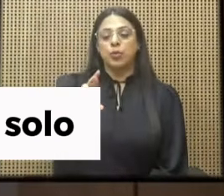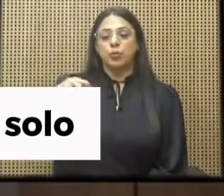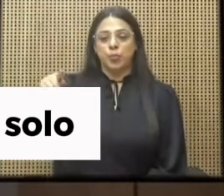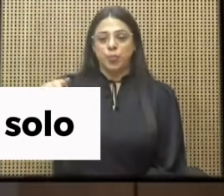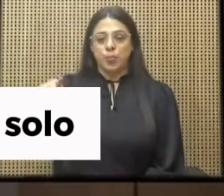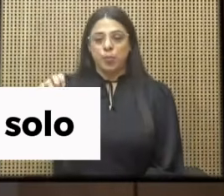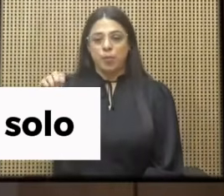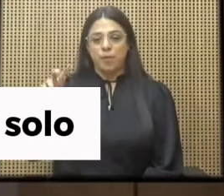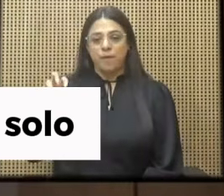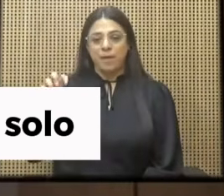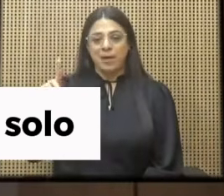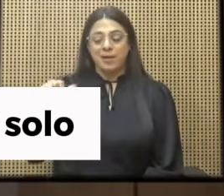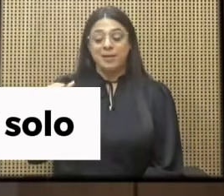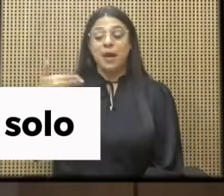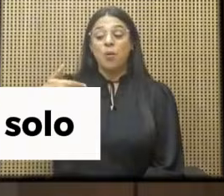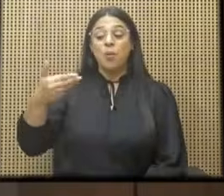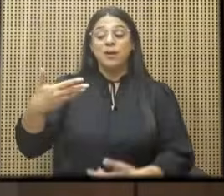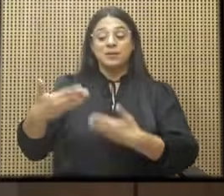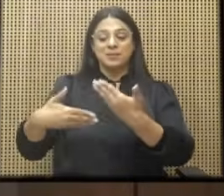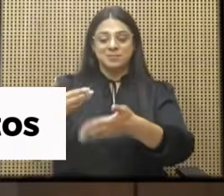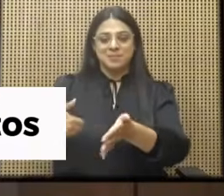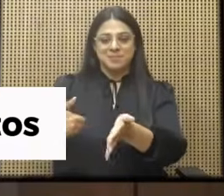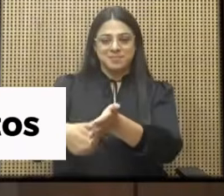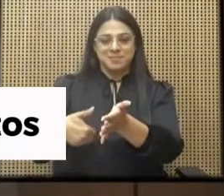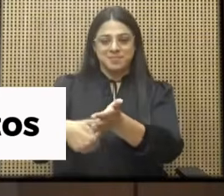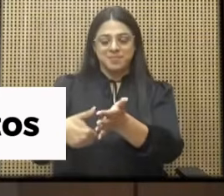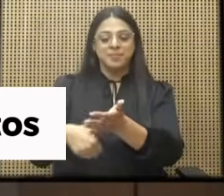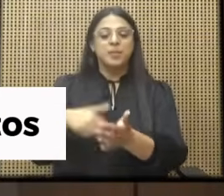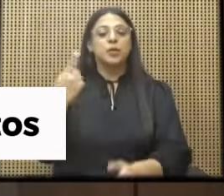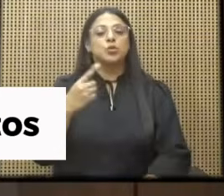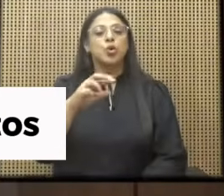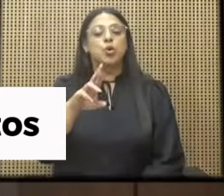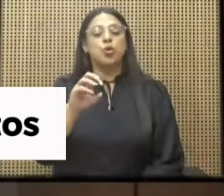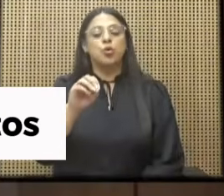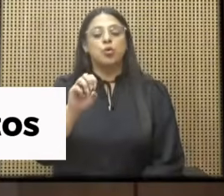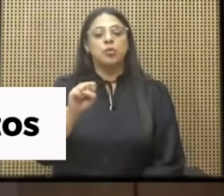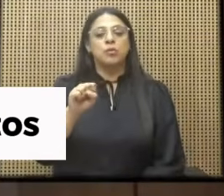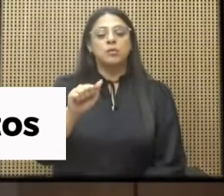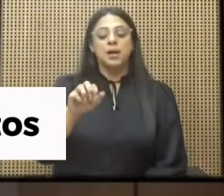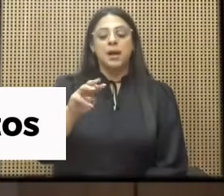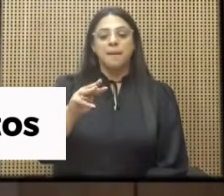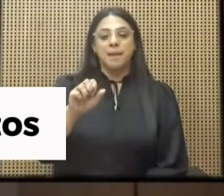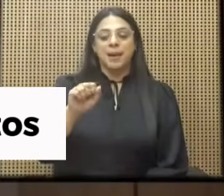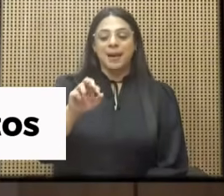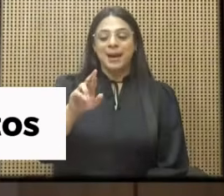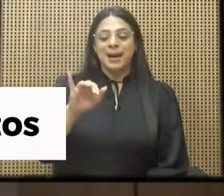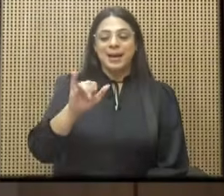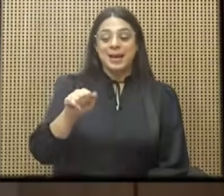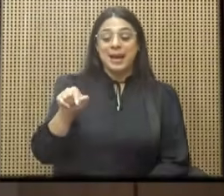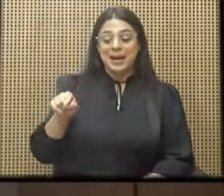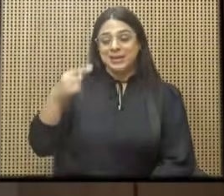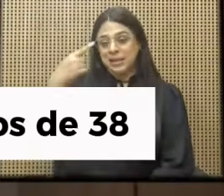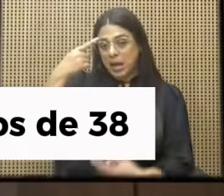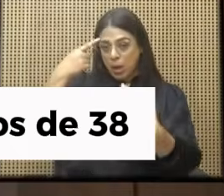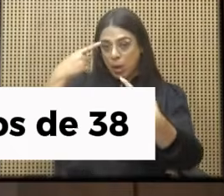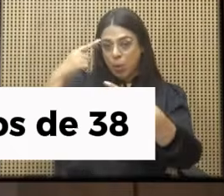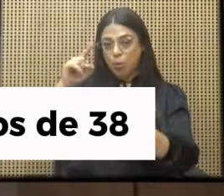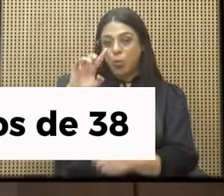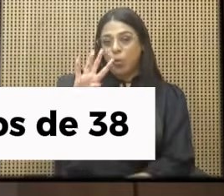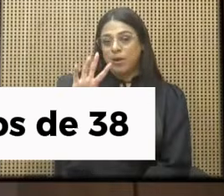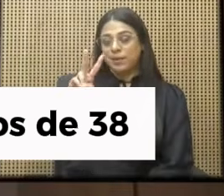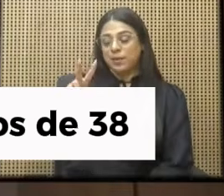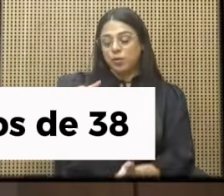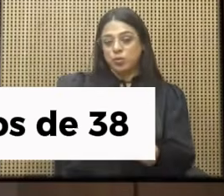cuando se hizo la primera votación y solo Rosa María Abdelnur Jalet obtuvo 42 votos, los otros